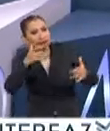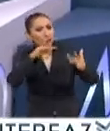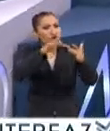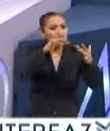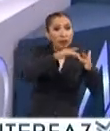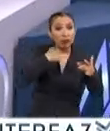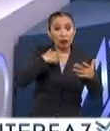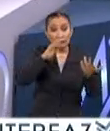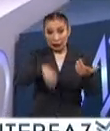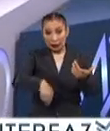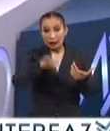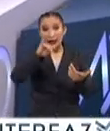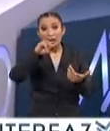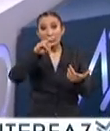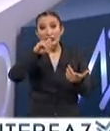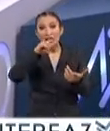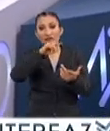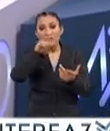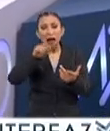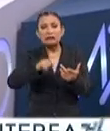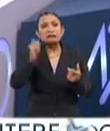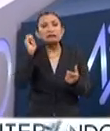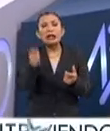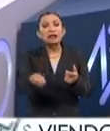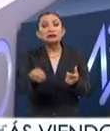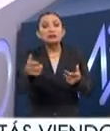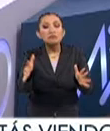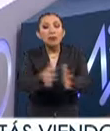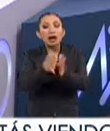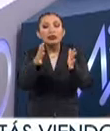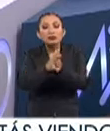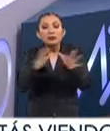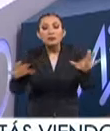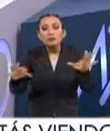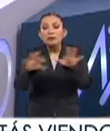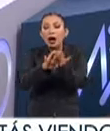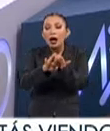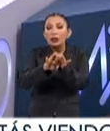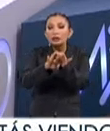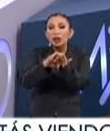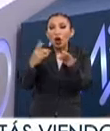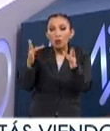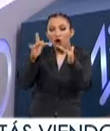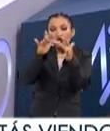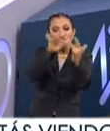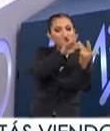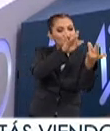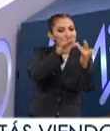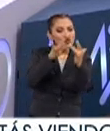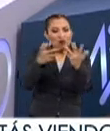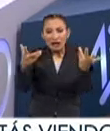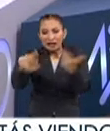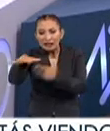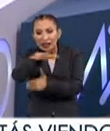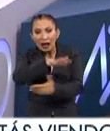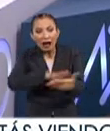programa se llama Interfaz, ¿no? Que participan a través de las interfaces y que se